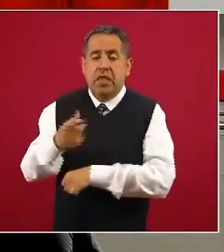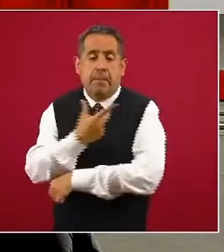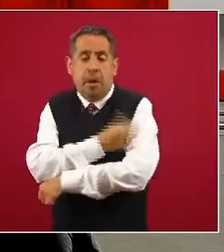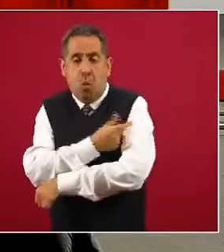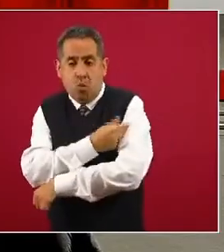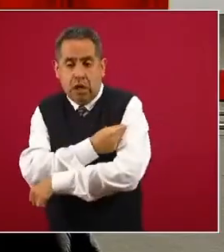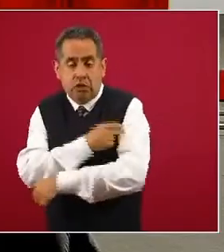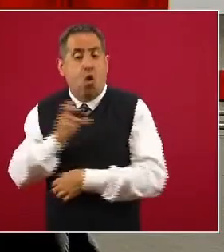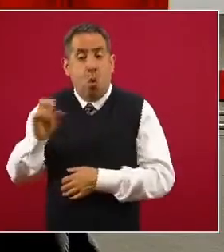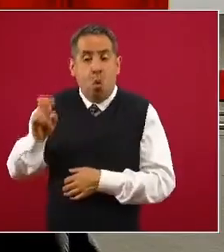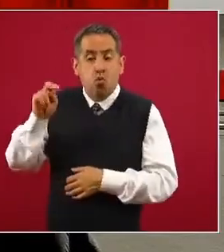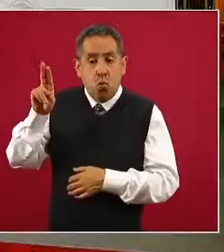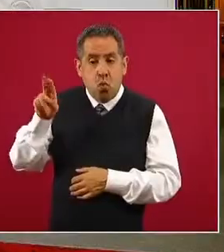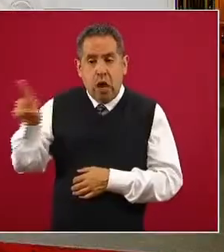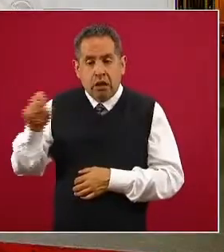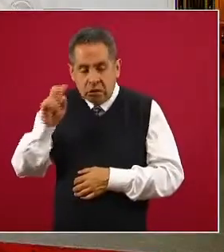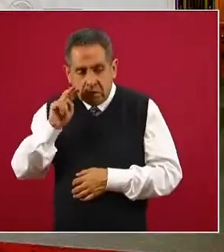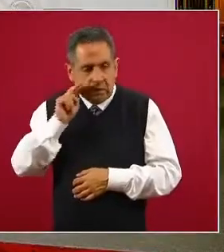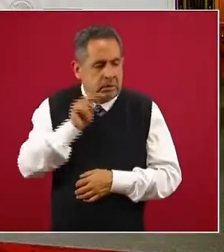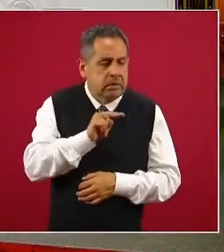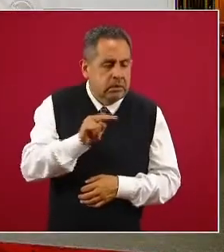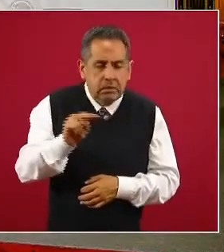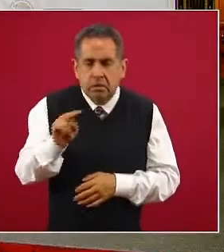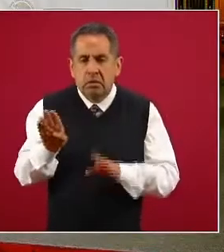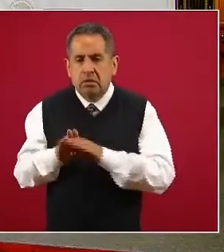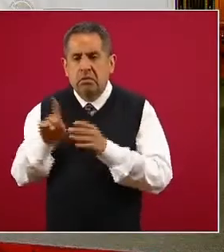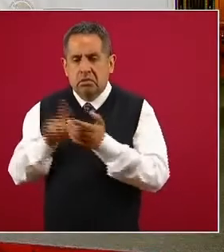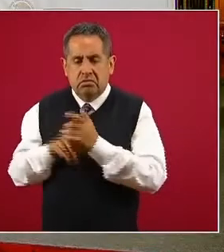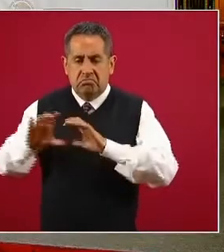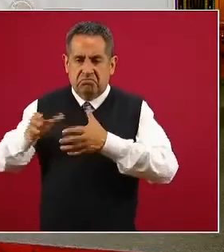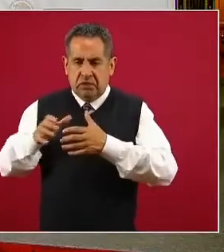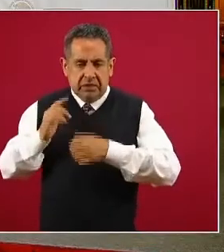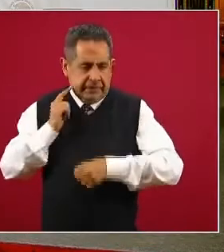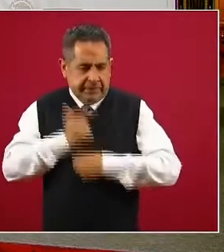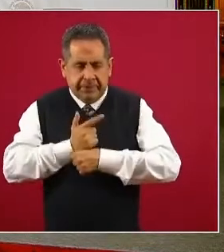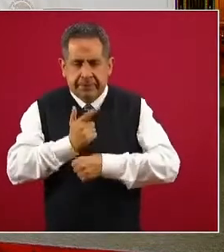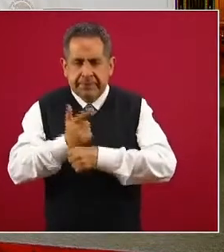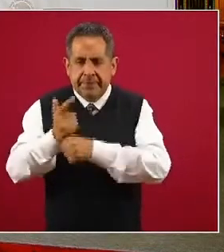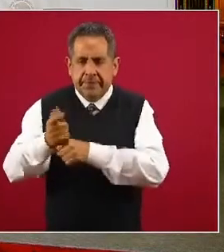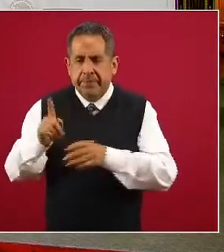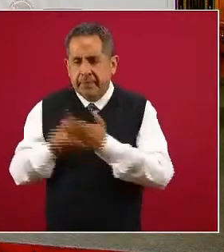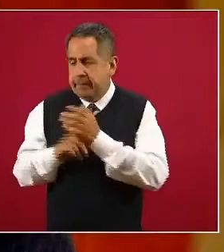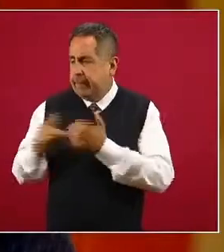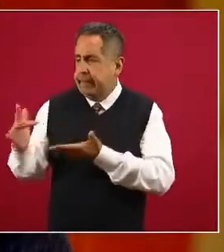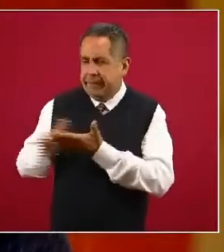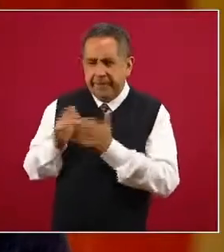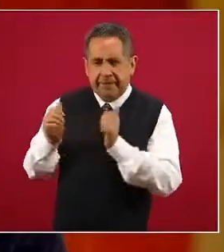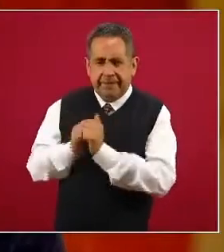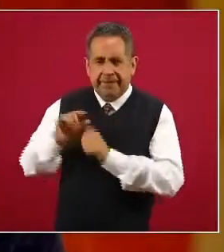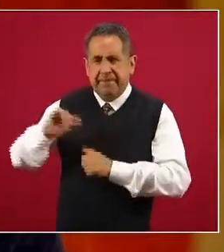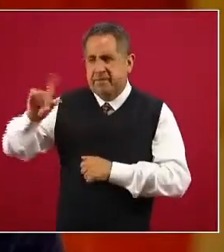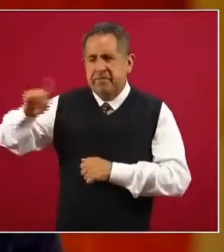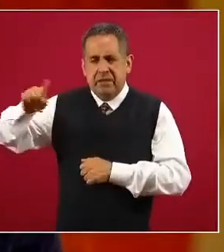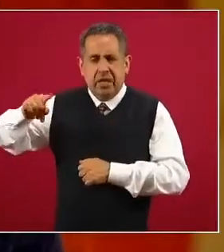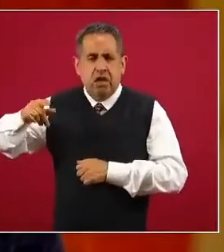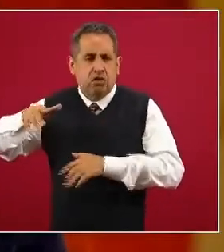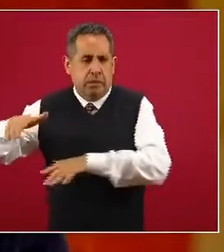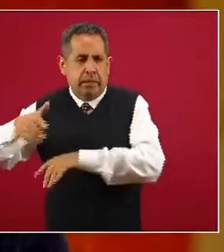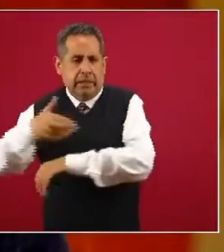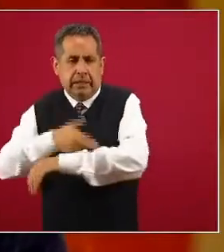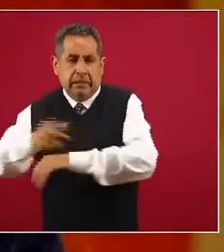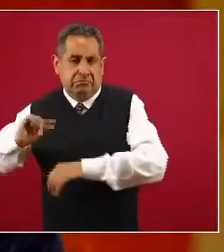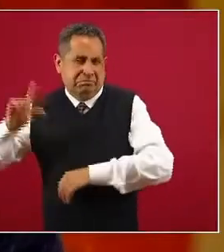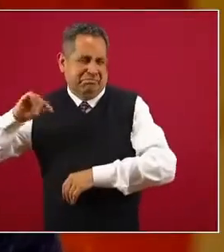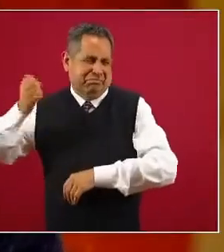un mecanismo por el que la Organización de las Naciones Unidas identifica con el apoyo de agencias de regulación sanitaria de